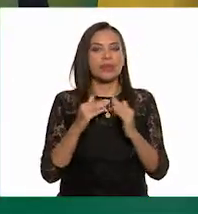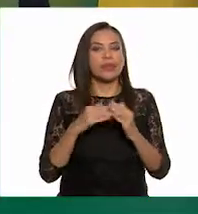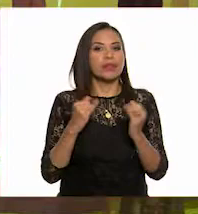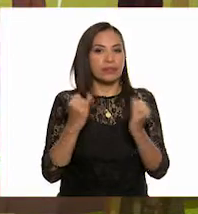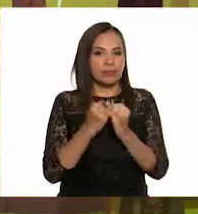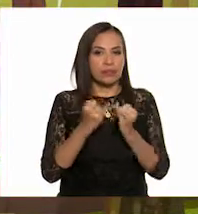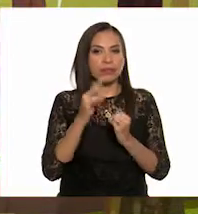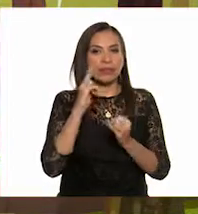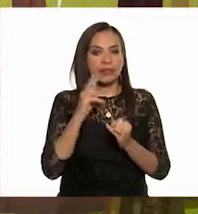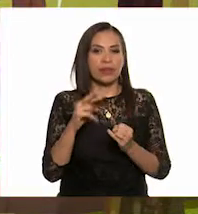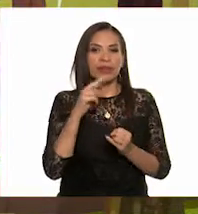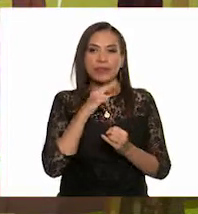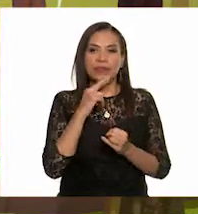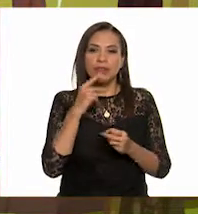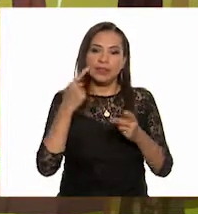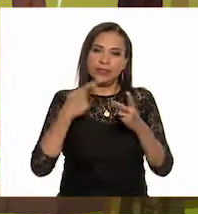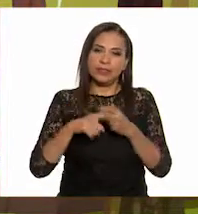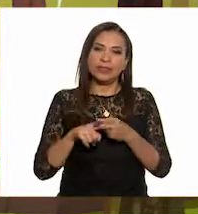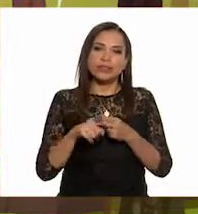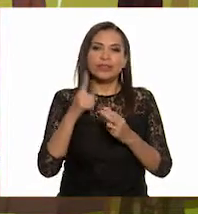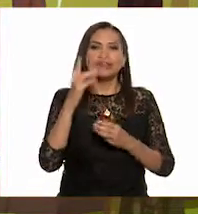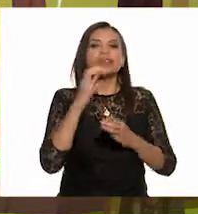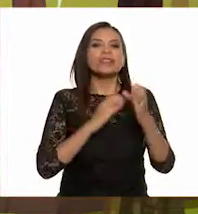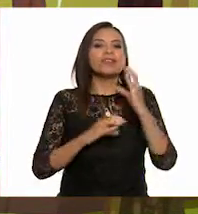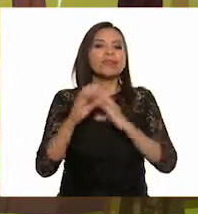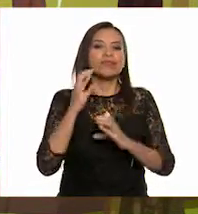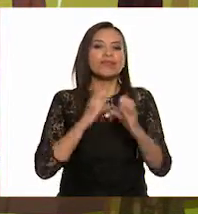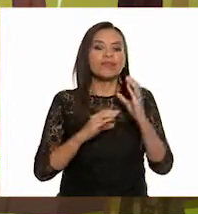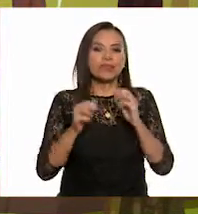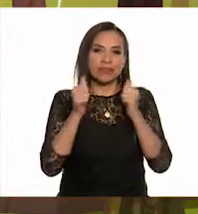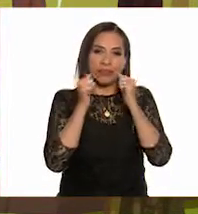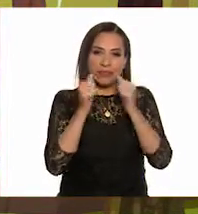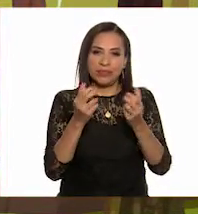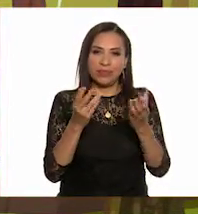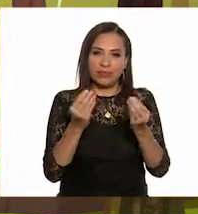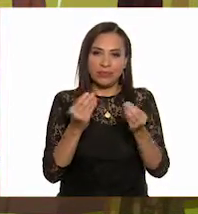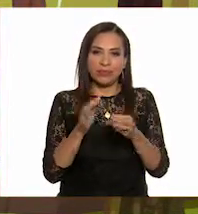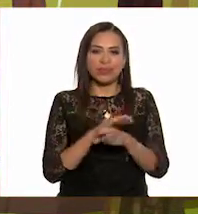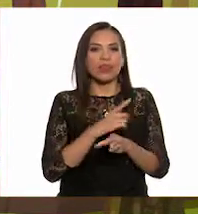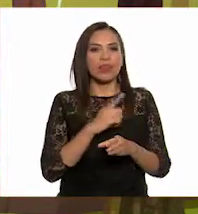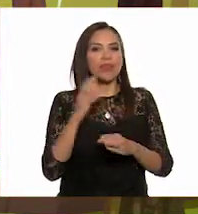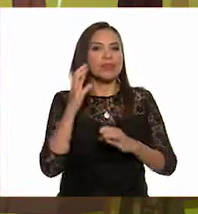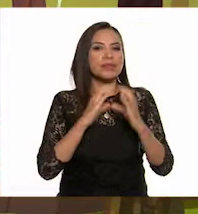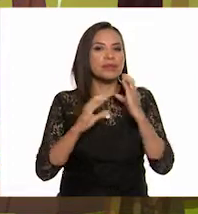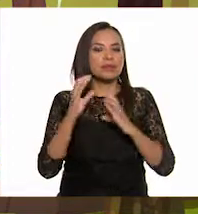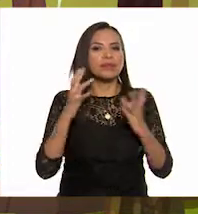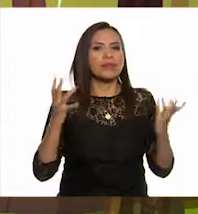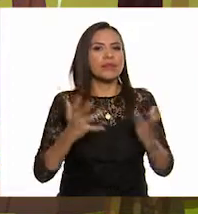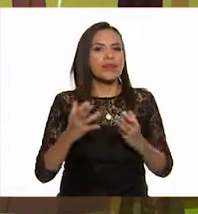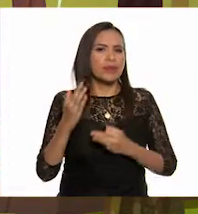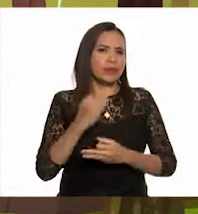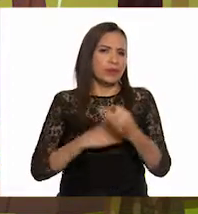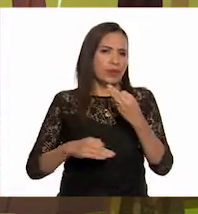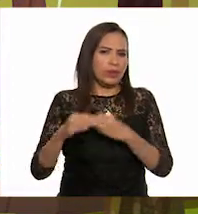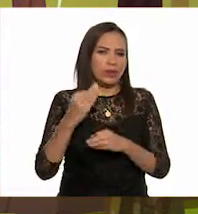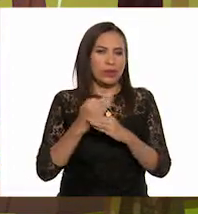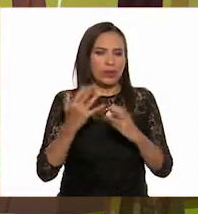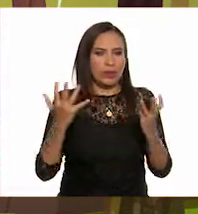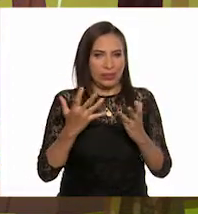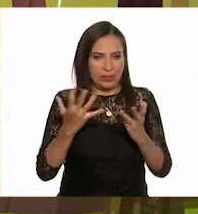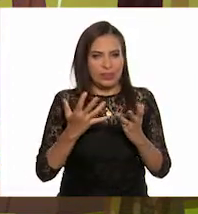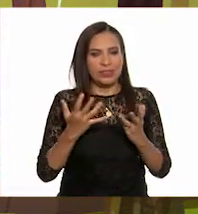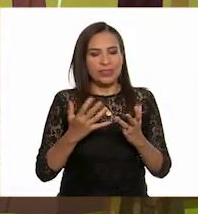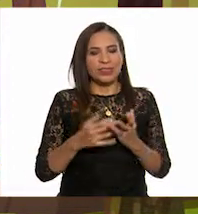ustedes también. Bueno, pues comenzaremos con una canción. Pongan mucha atención porque tienen que cantar y hacer todo lo que vayamos